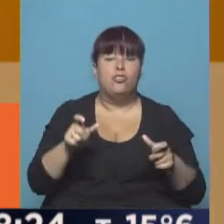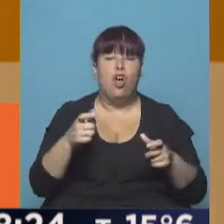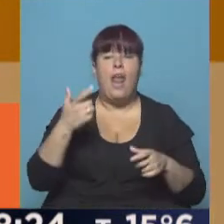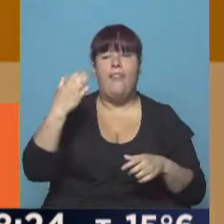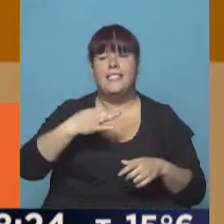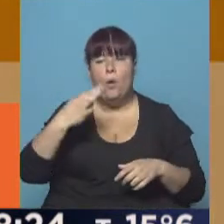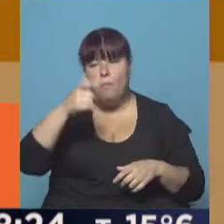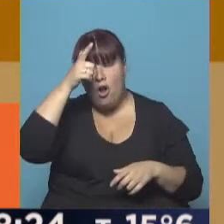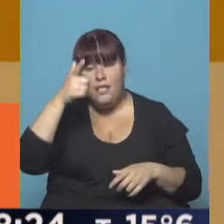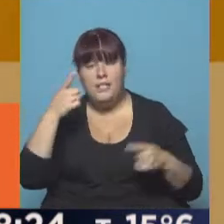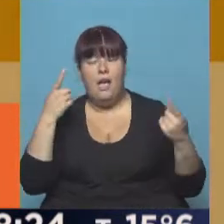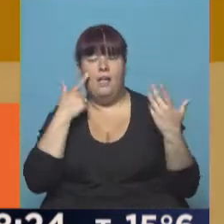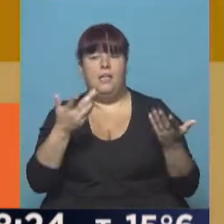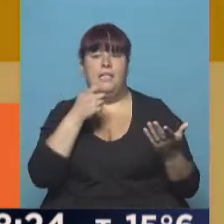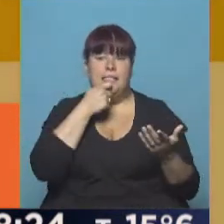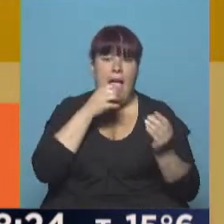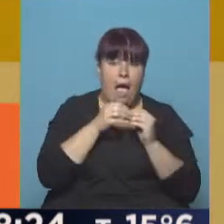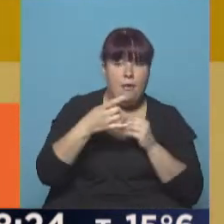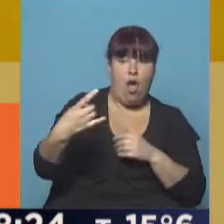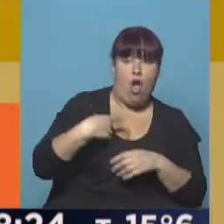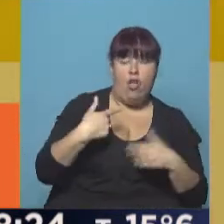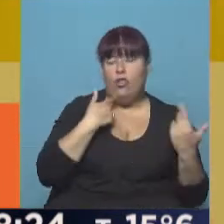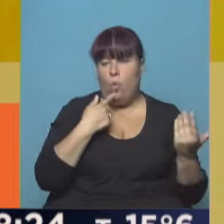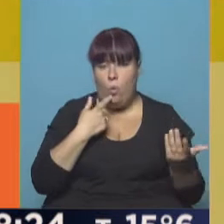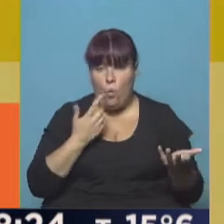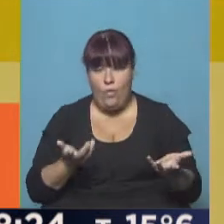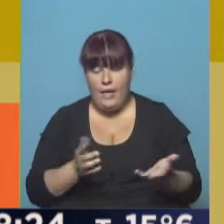fuerzas de seguridad que tienes enfrente es el amigo o es el enemigo.